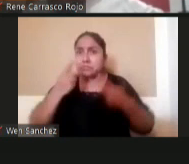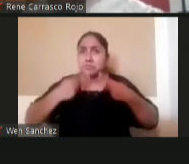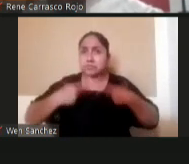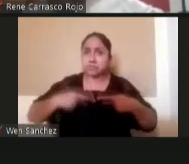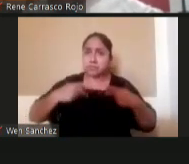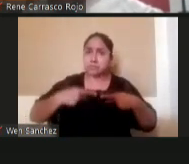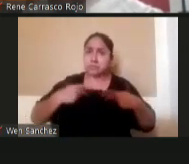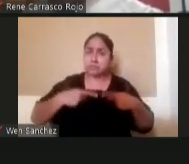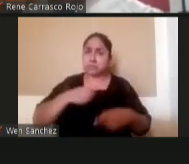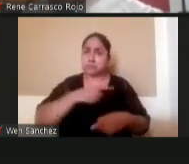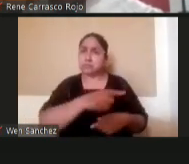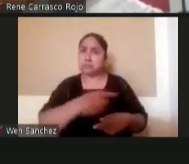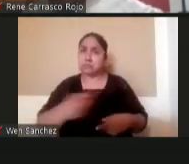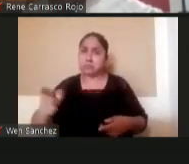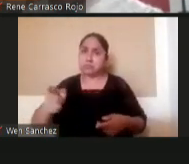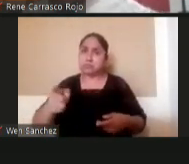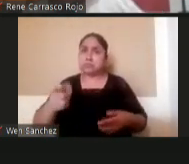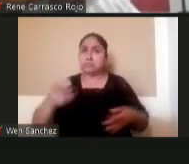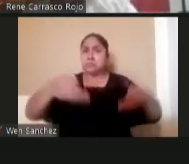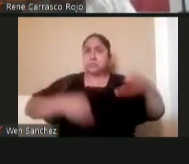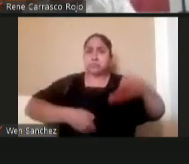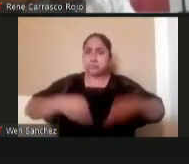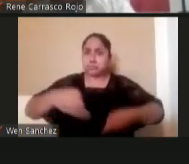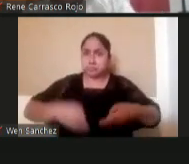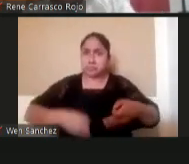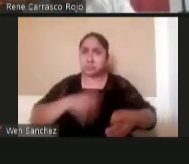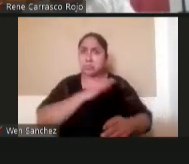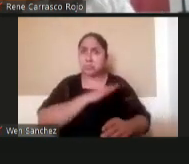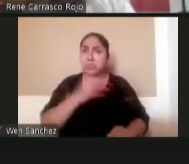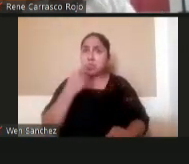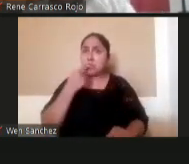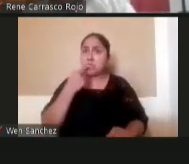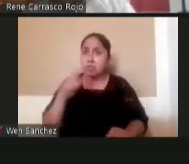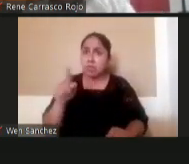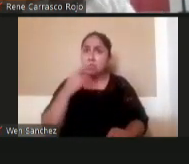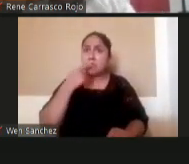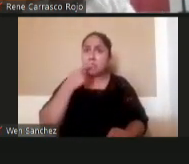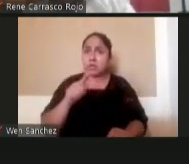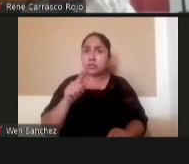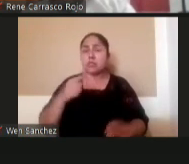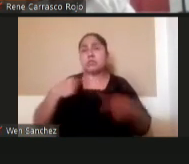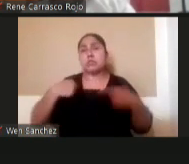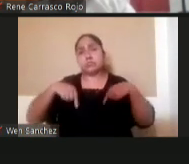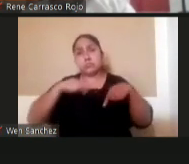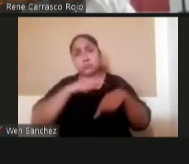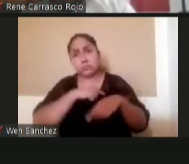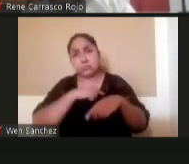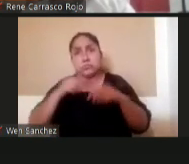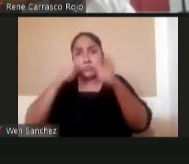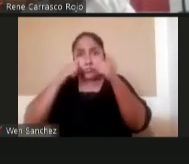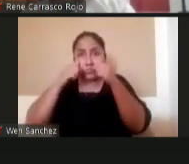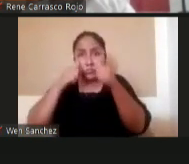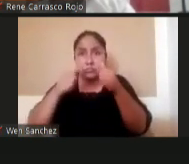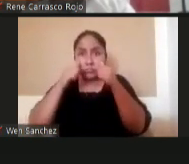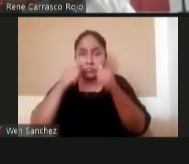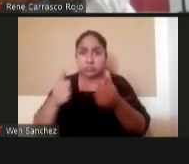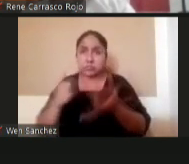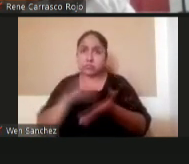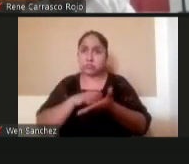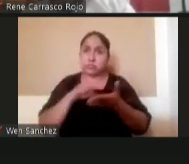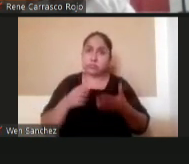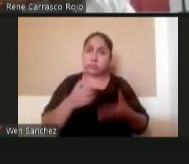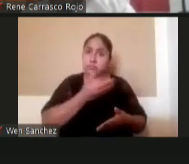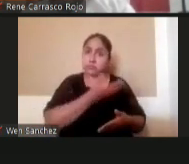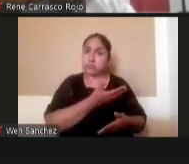y que si la empresa no cumple con lo que nos prometió a nosotros como miembros de Cabildo en esta